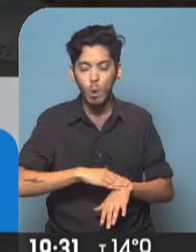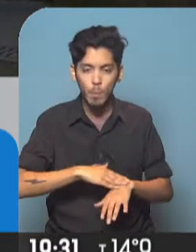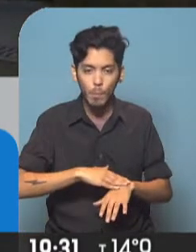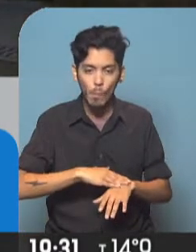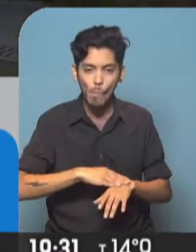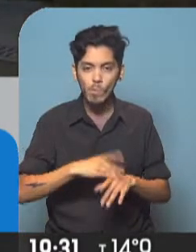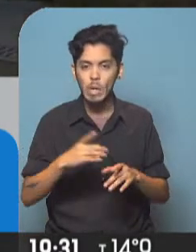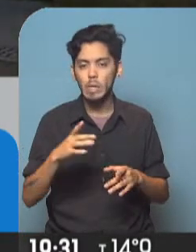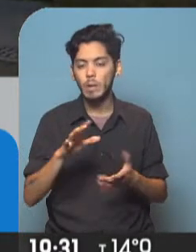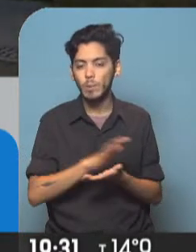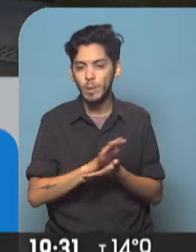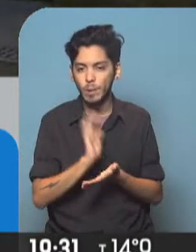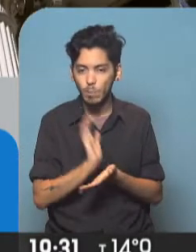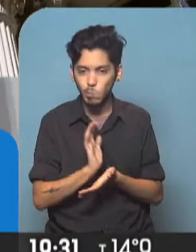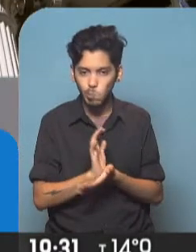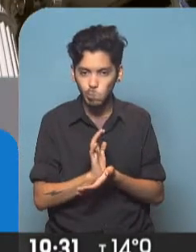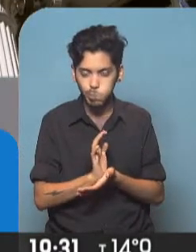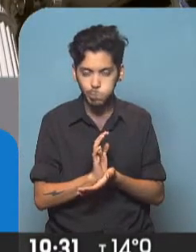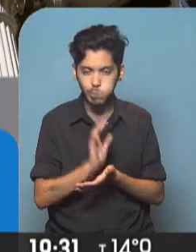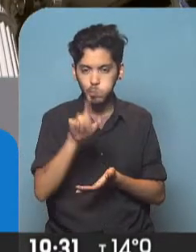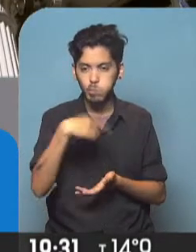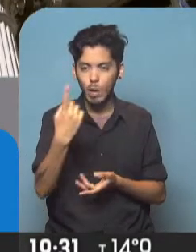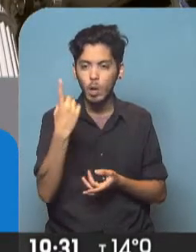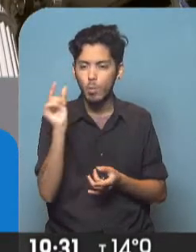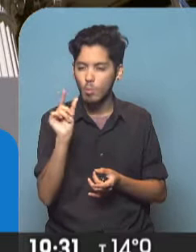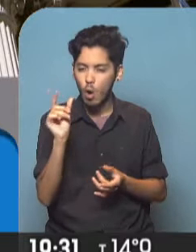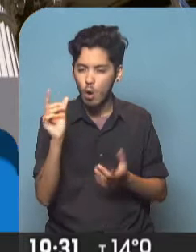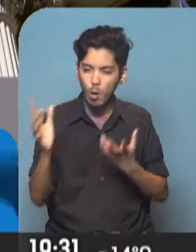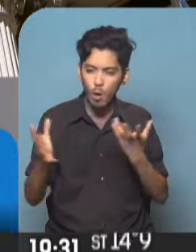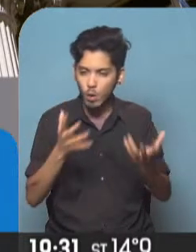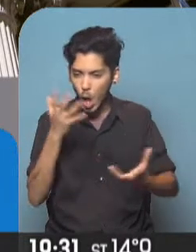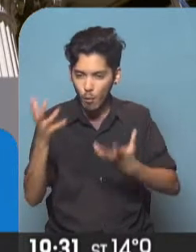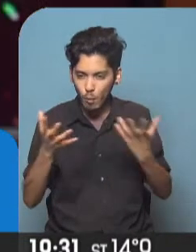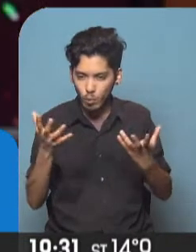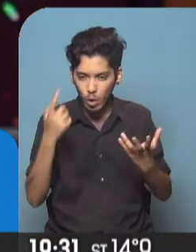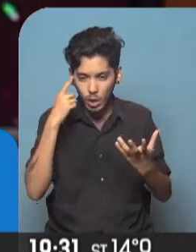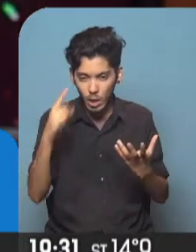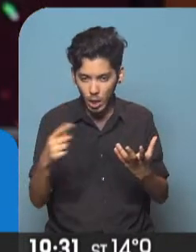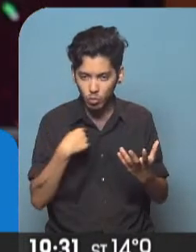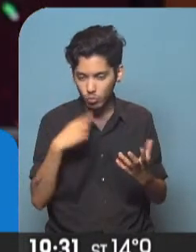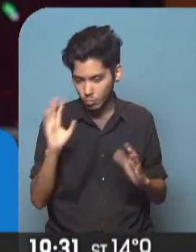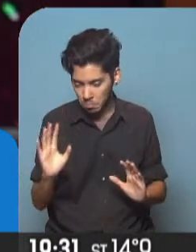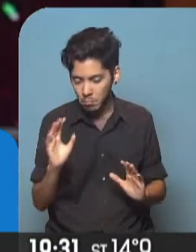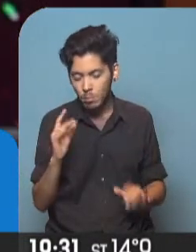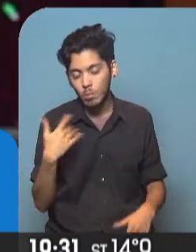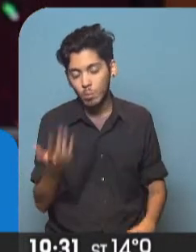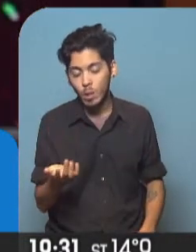preventivo, y ahí generó un poco de confusión también, creo yo, pero bueno,